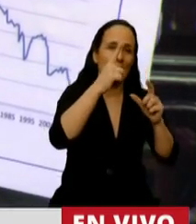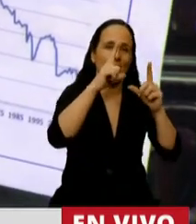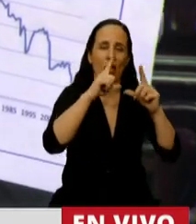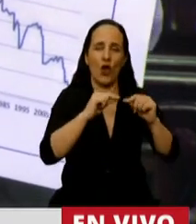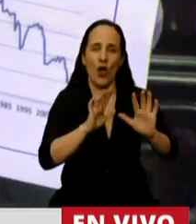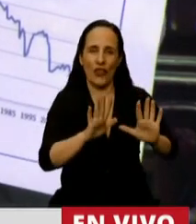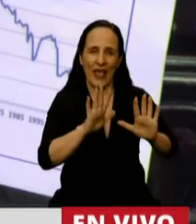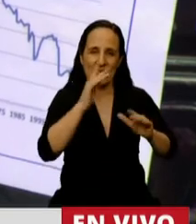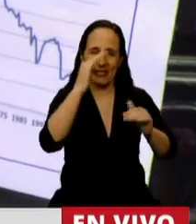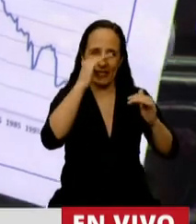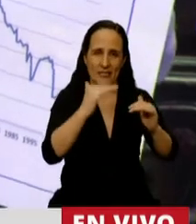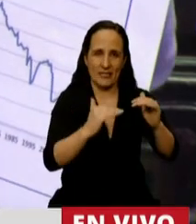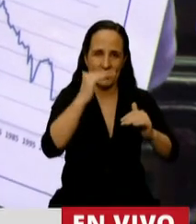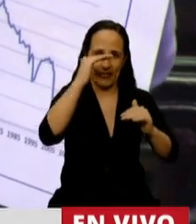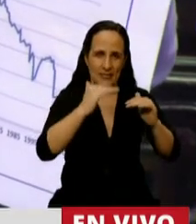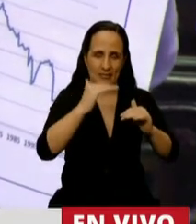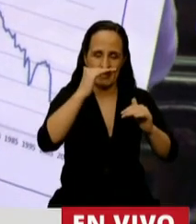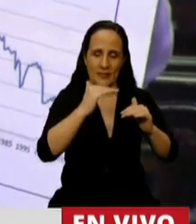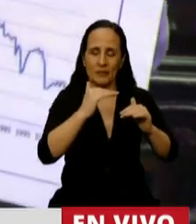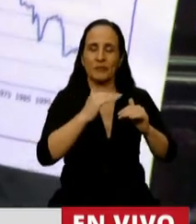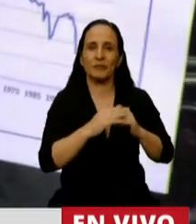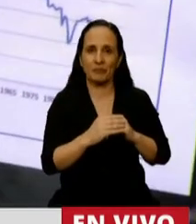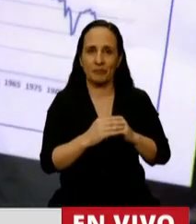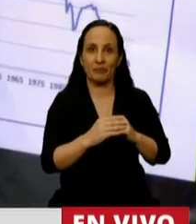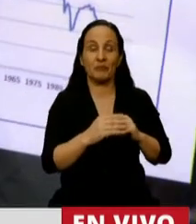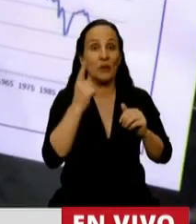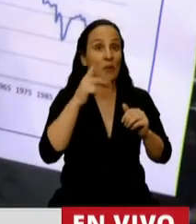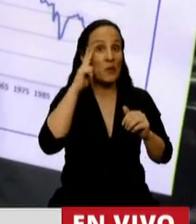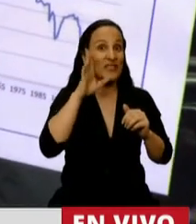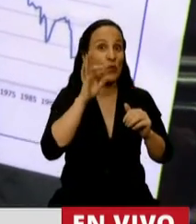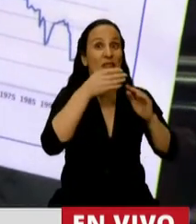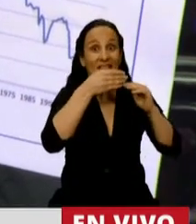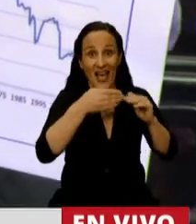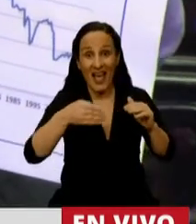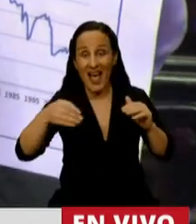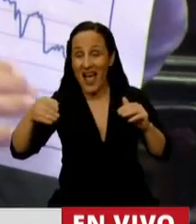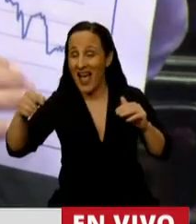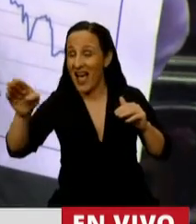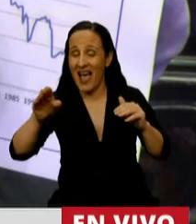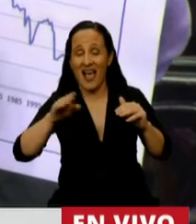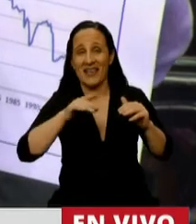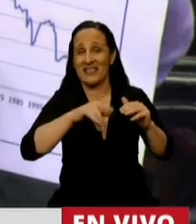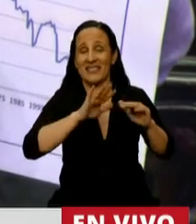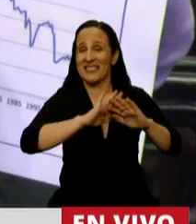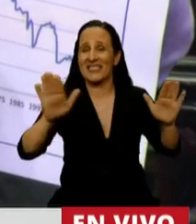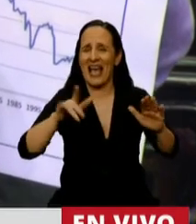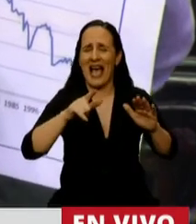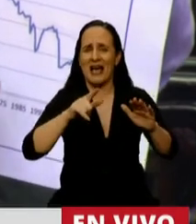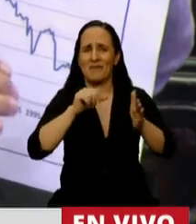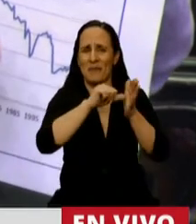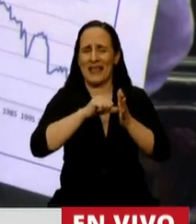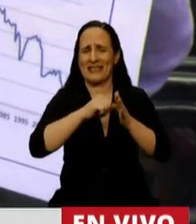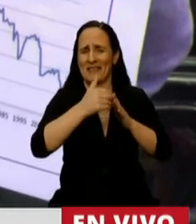puesto en pedir por capital señor presidente a partir de ese momento nos des acoplamos completamente del crecimiento de los países